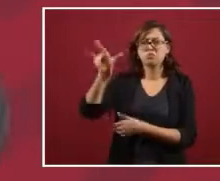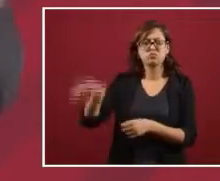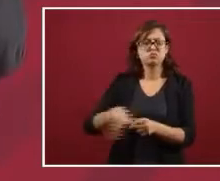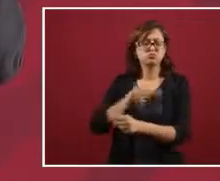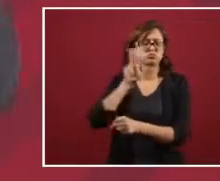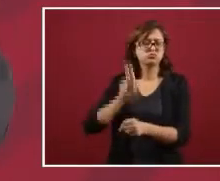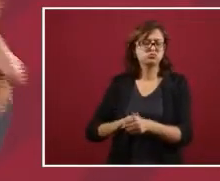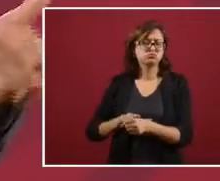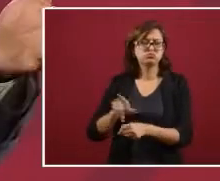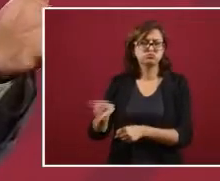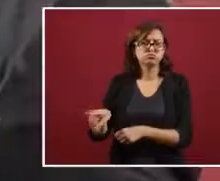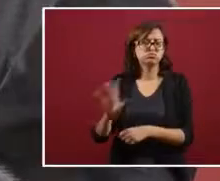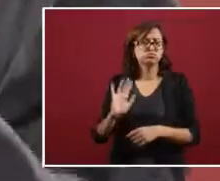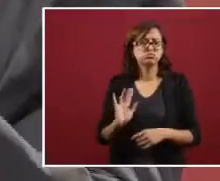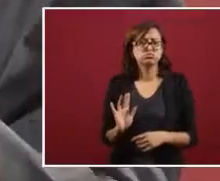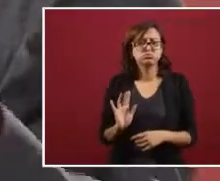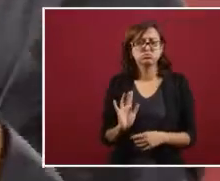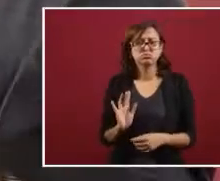y